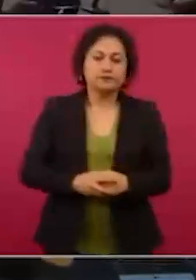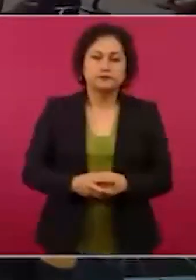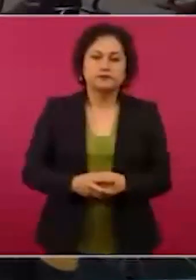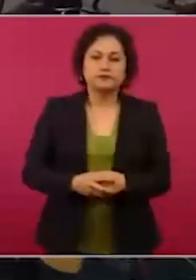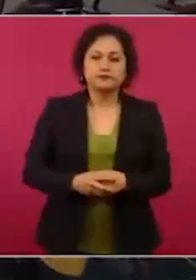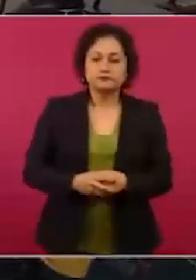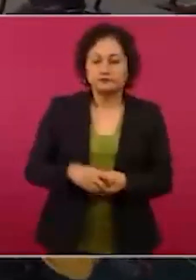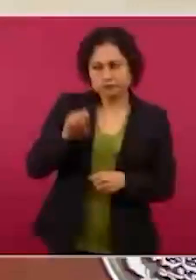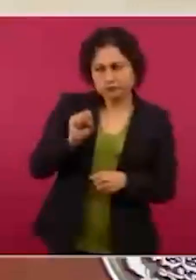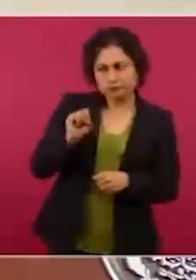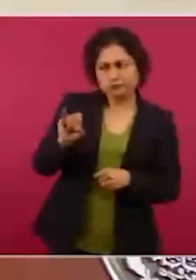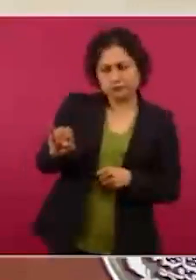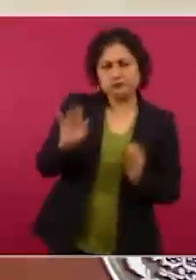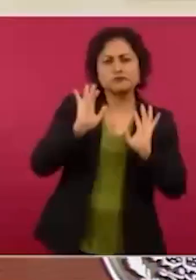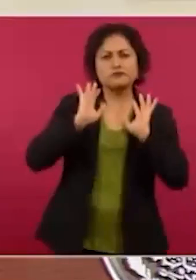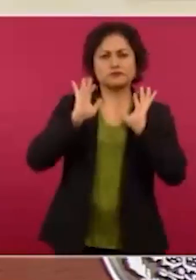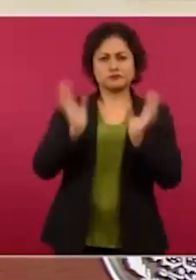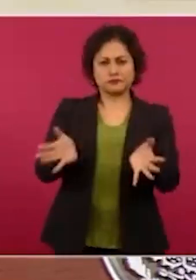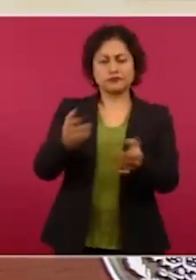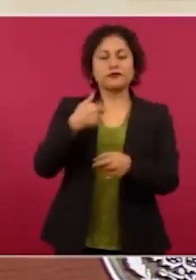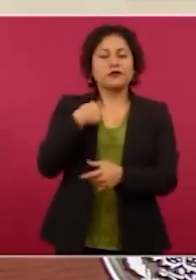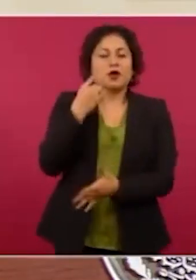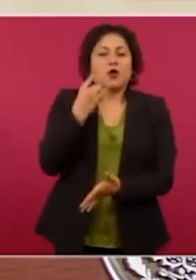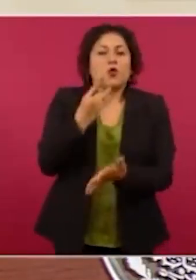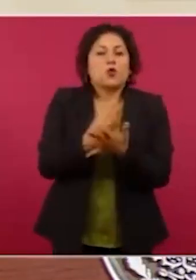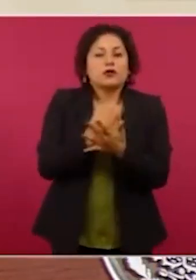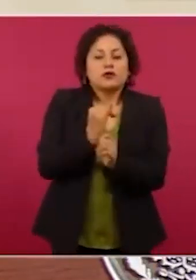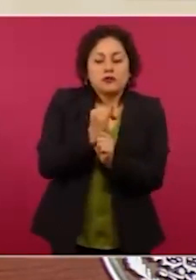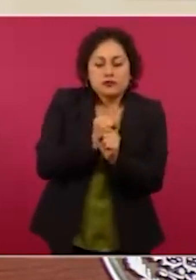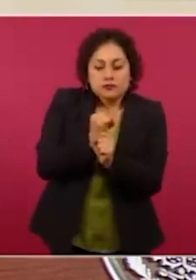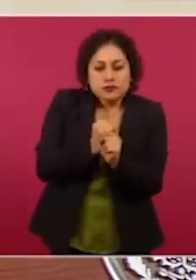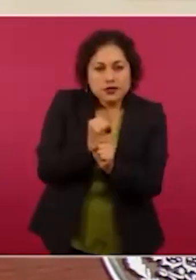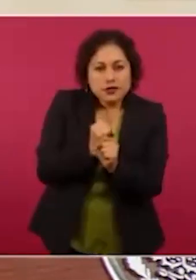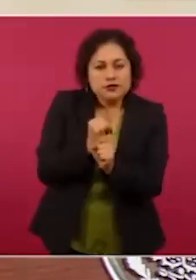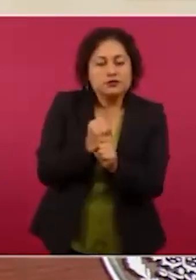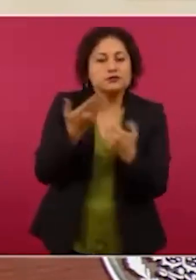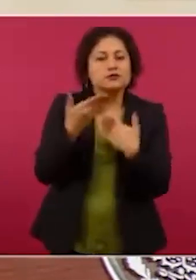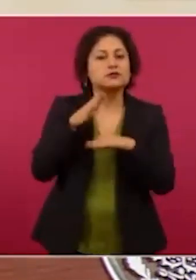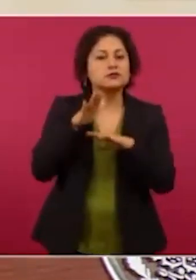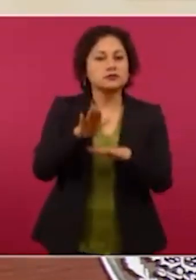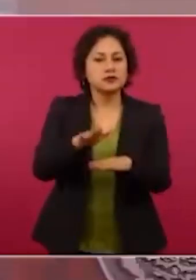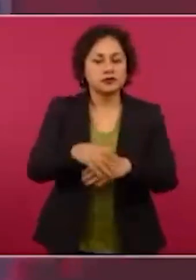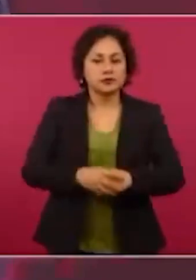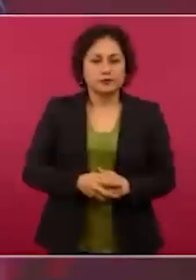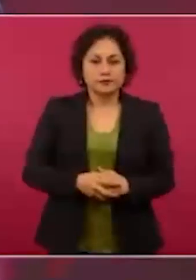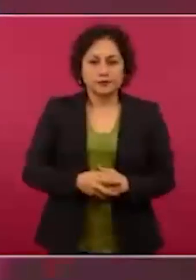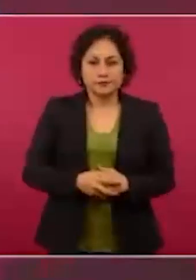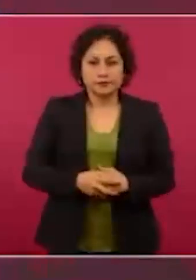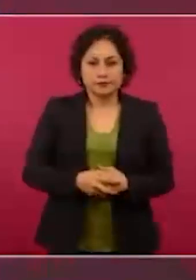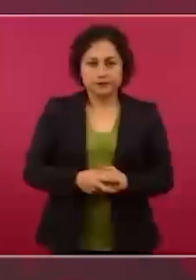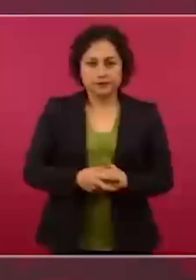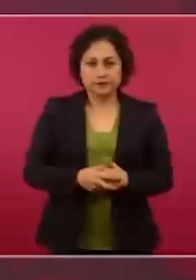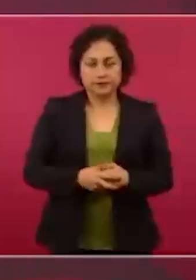AMLO confirma que demandará al abogado de García Luna. El mandatario de México, Andrés Manuel López Obrador, confirmó que